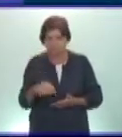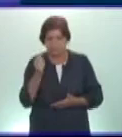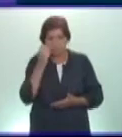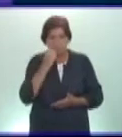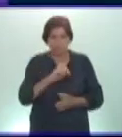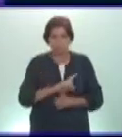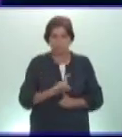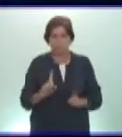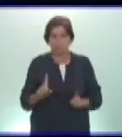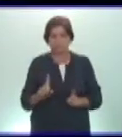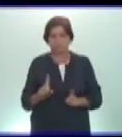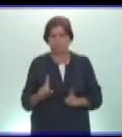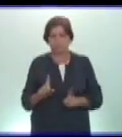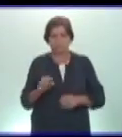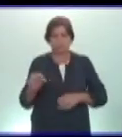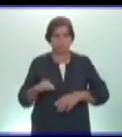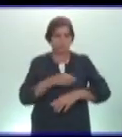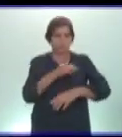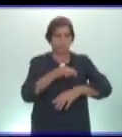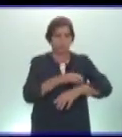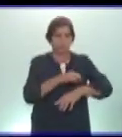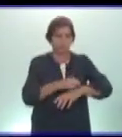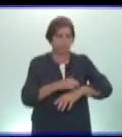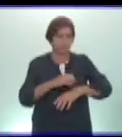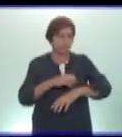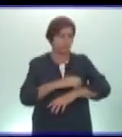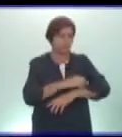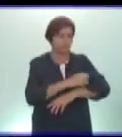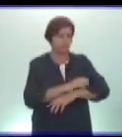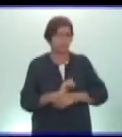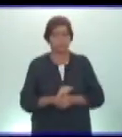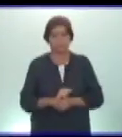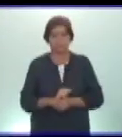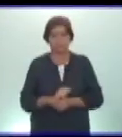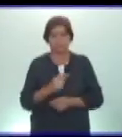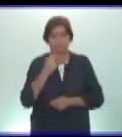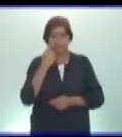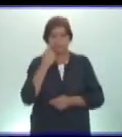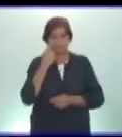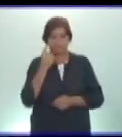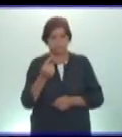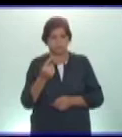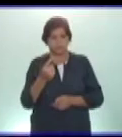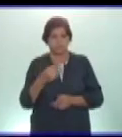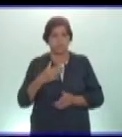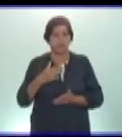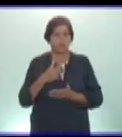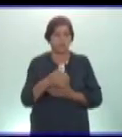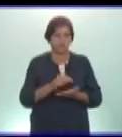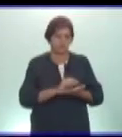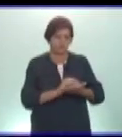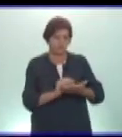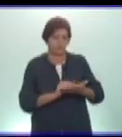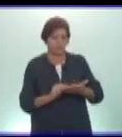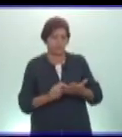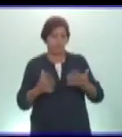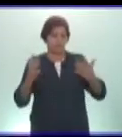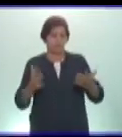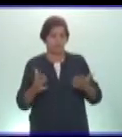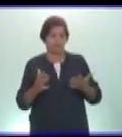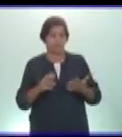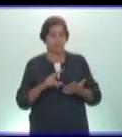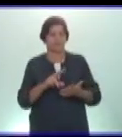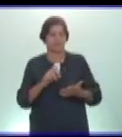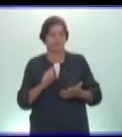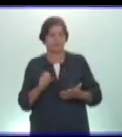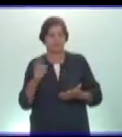tampoco. Ni un mosquito había, ni una hormiga siquiera. Y cuando me disponía a seguir escribiendo, ¡caramba!, de nuevo se